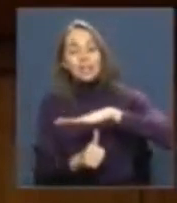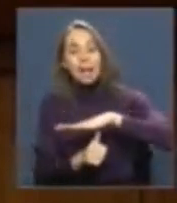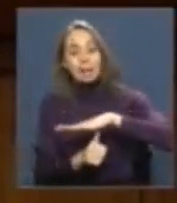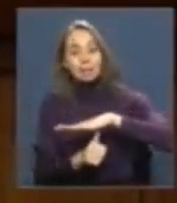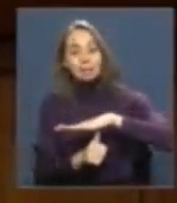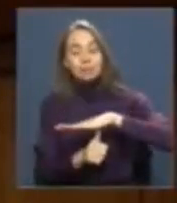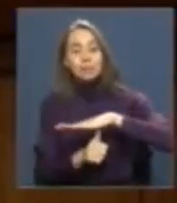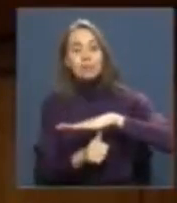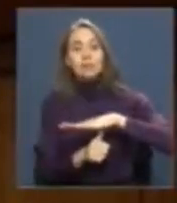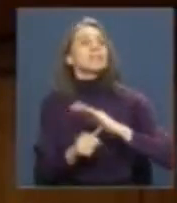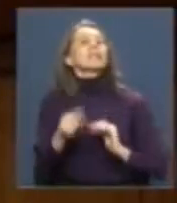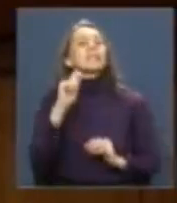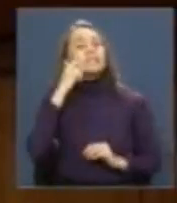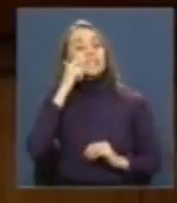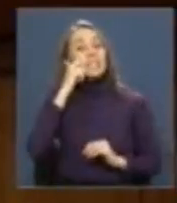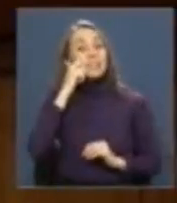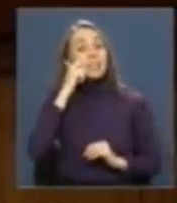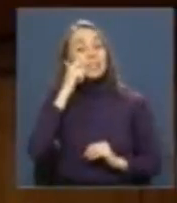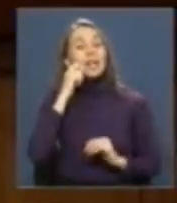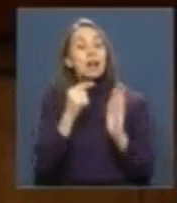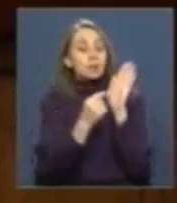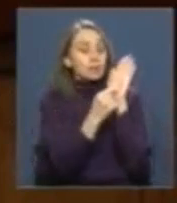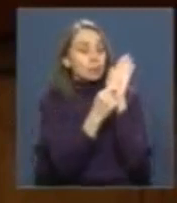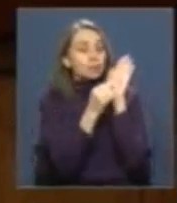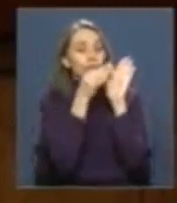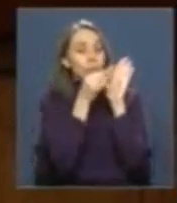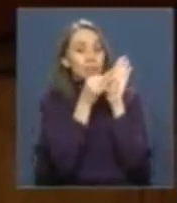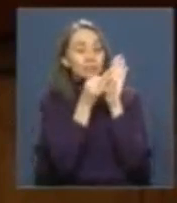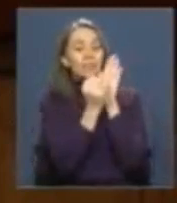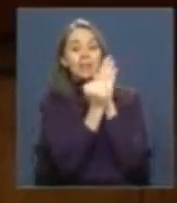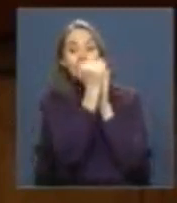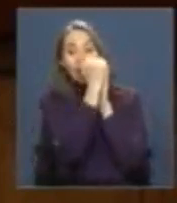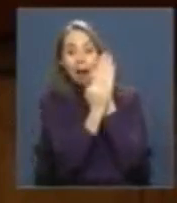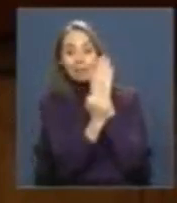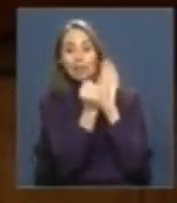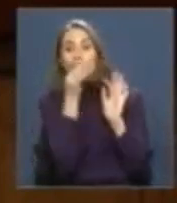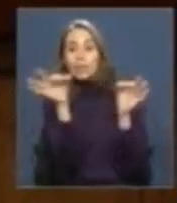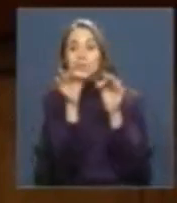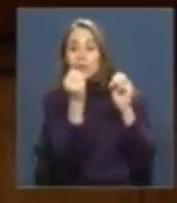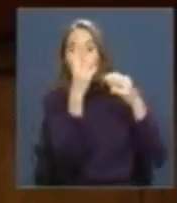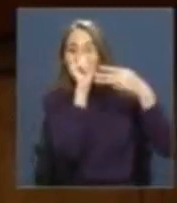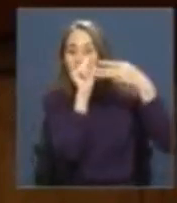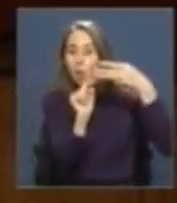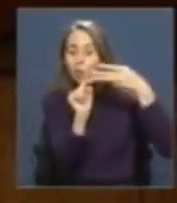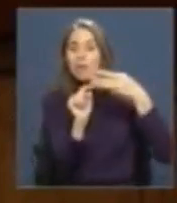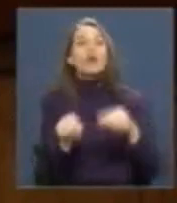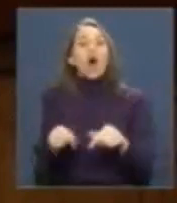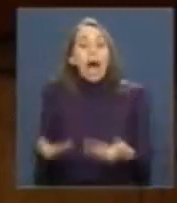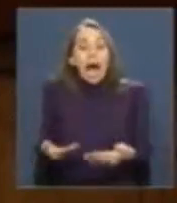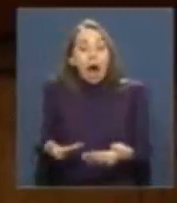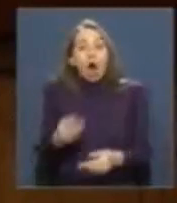entendiendo para los efectos señalados en las disposiciones de citadas que el periodo en actual ejercicio